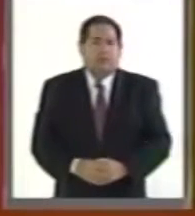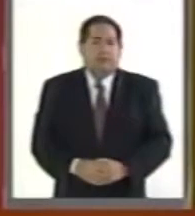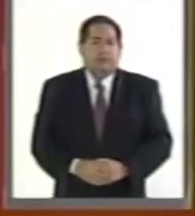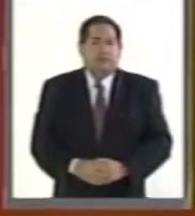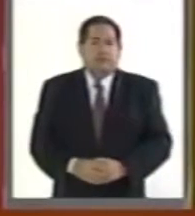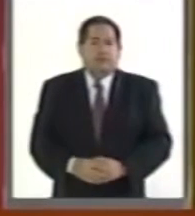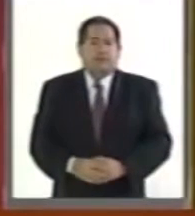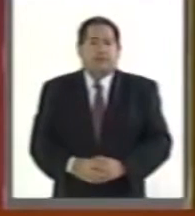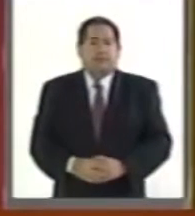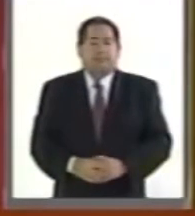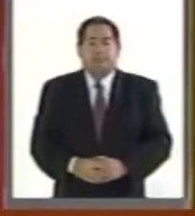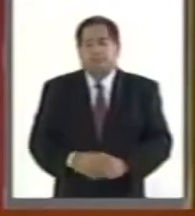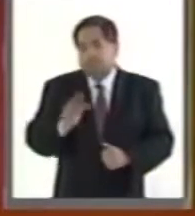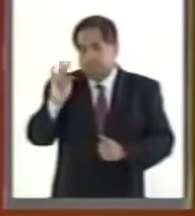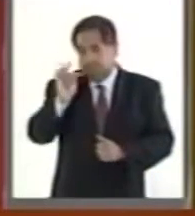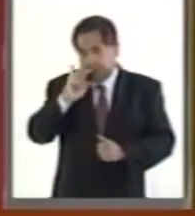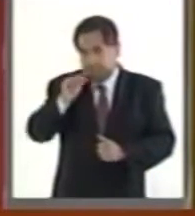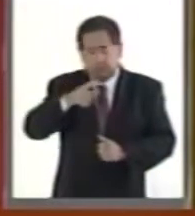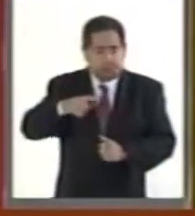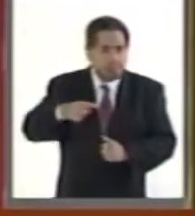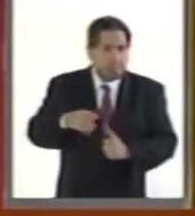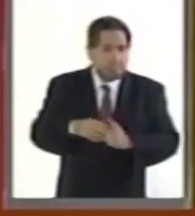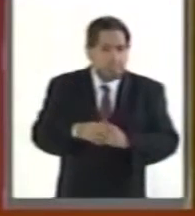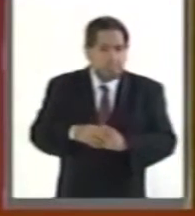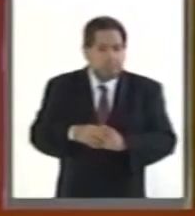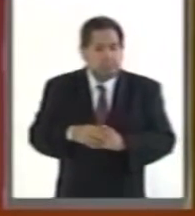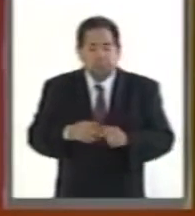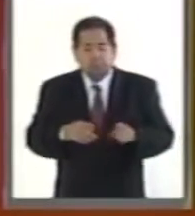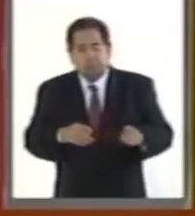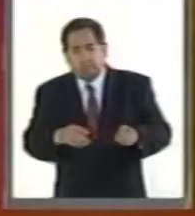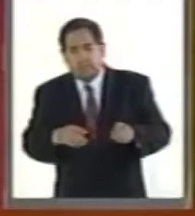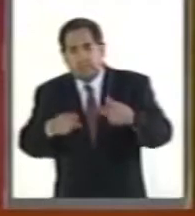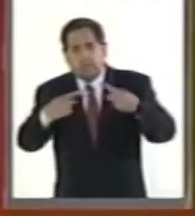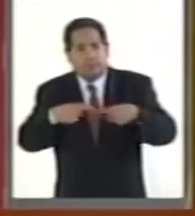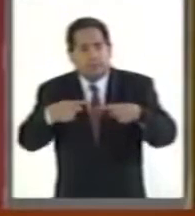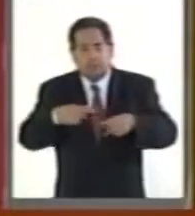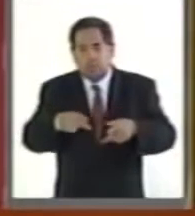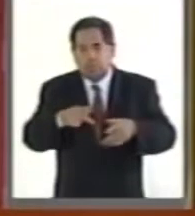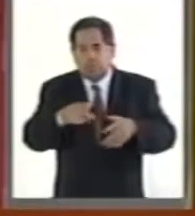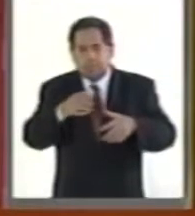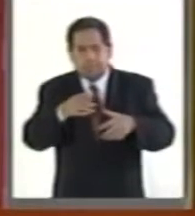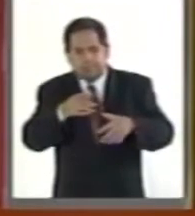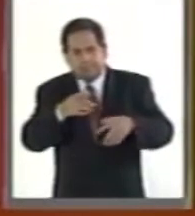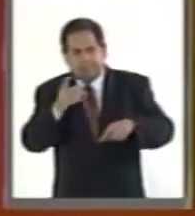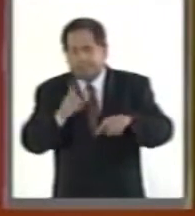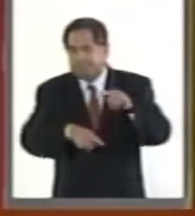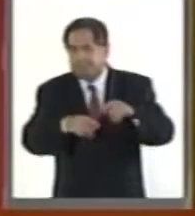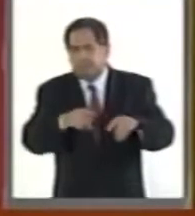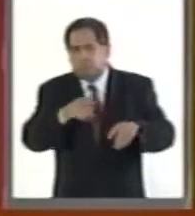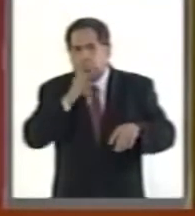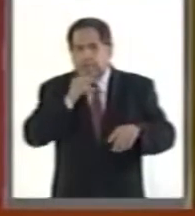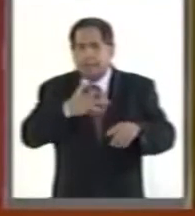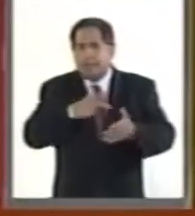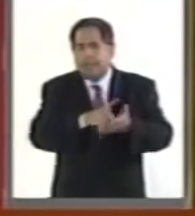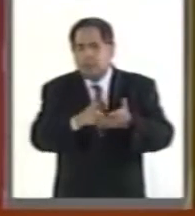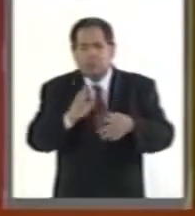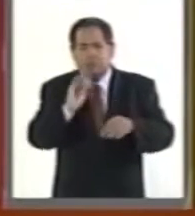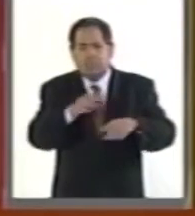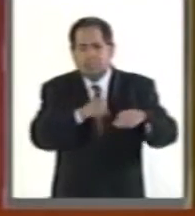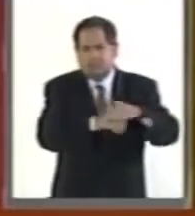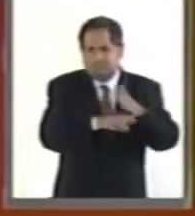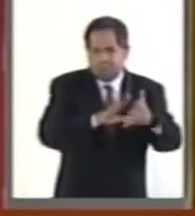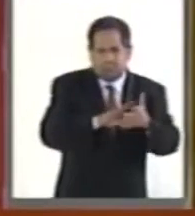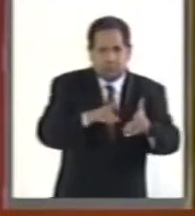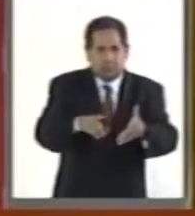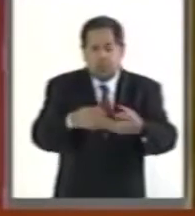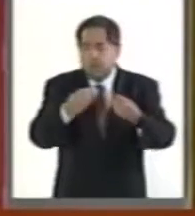La pérdida o suspensión de los derechos ciudadanos, incluyendo el del sufragio, tiene, si me permiten decir,